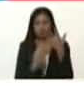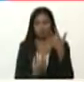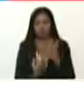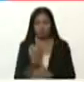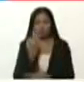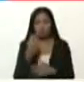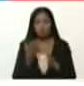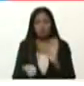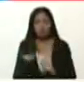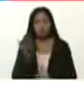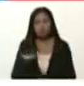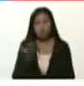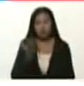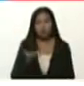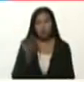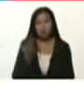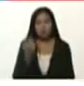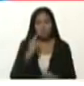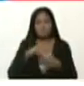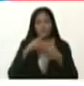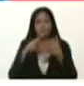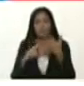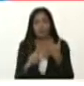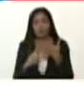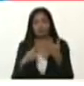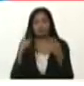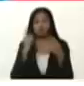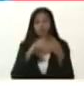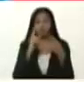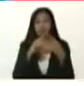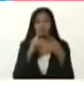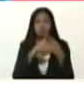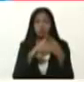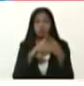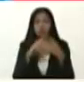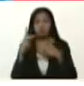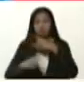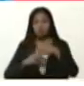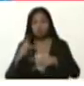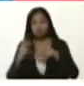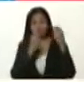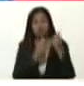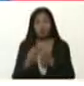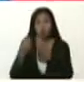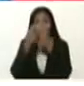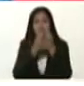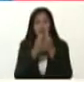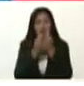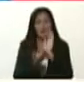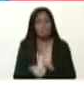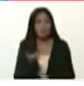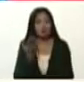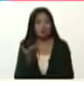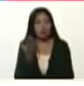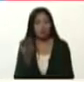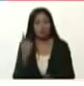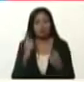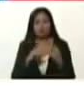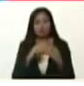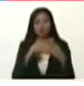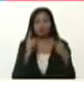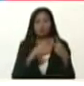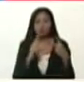fundamentales de prioridades. La primera, el área productiva económica, la economía.